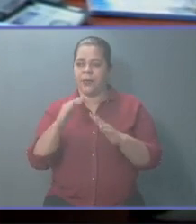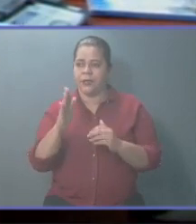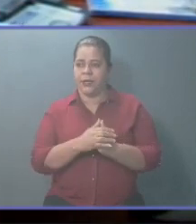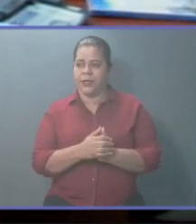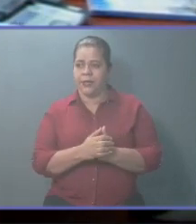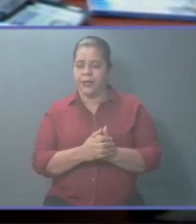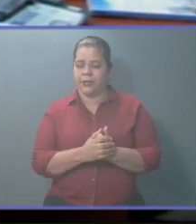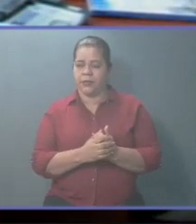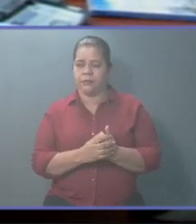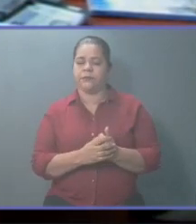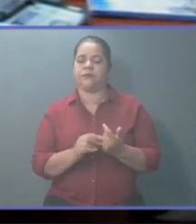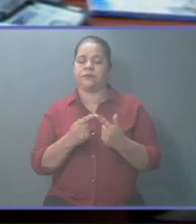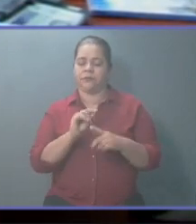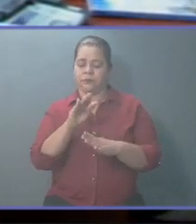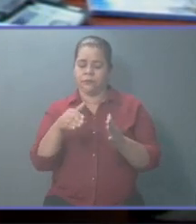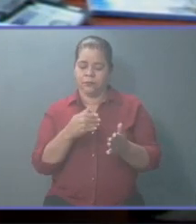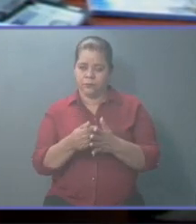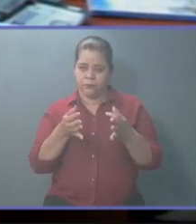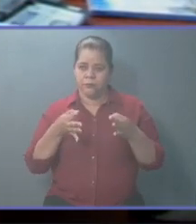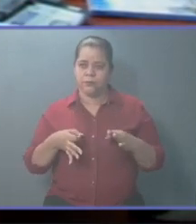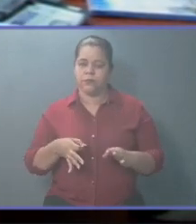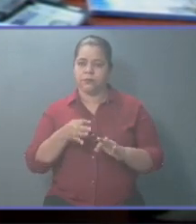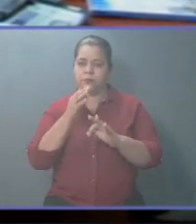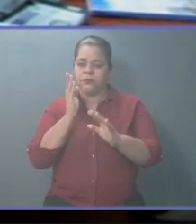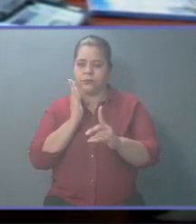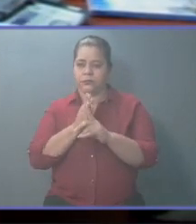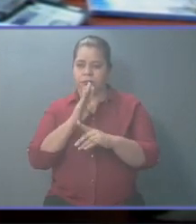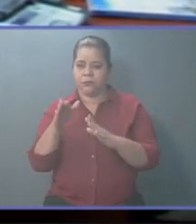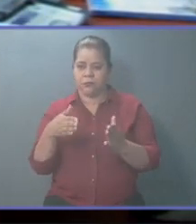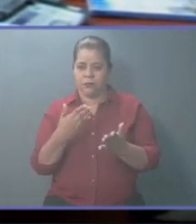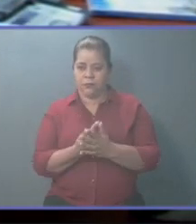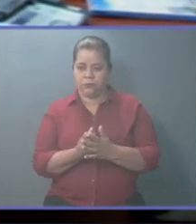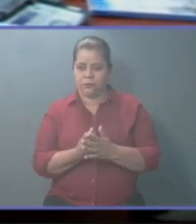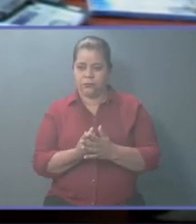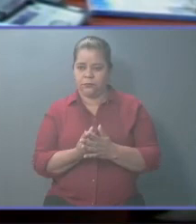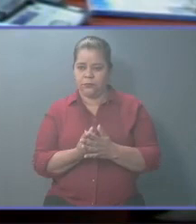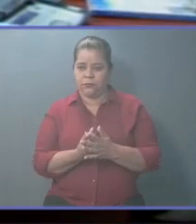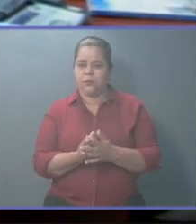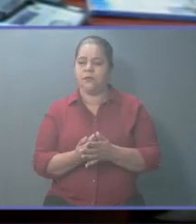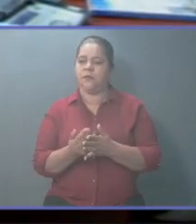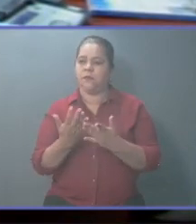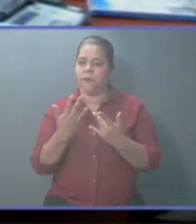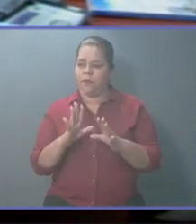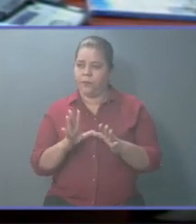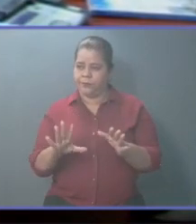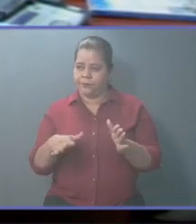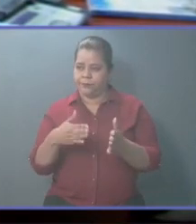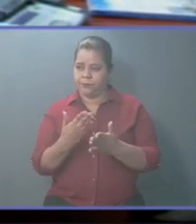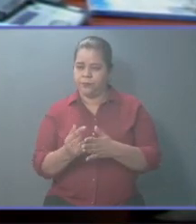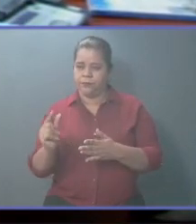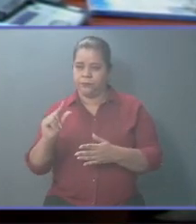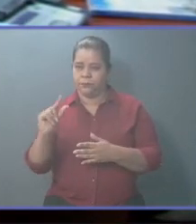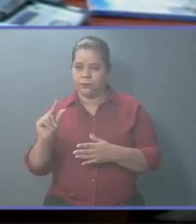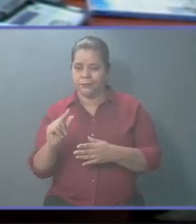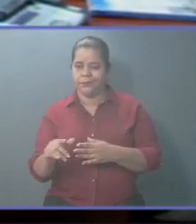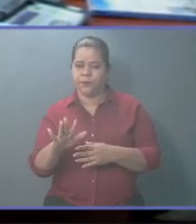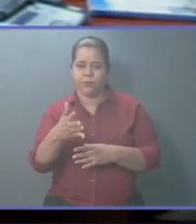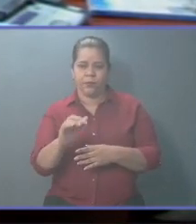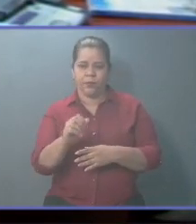esos 2.000 millones, creo que ya se obtuvieron en colocación y en autorización alrededor